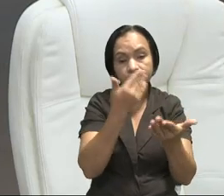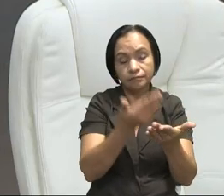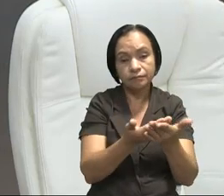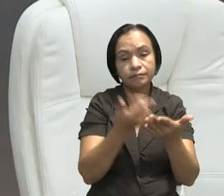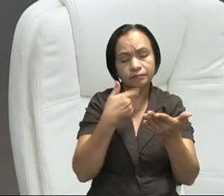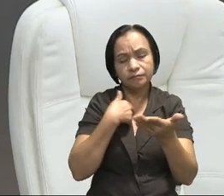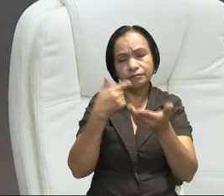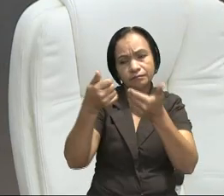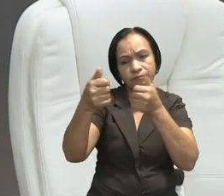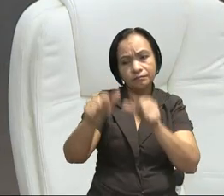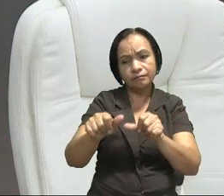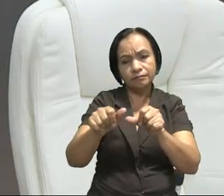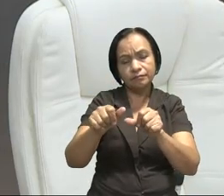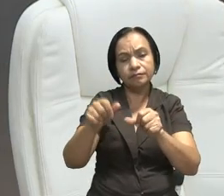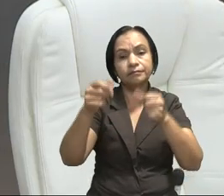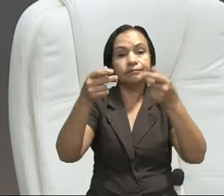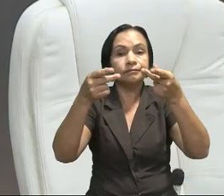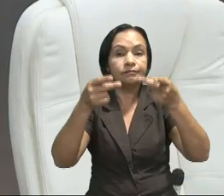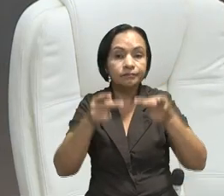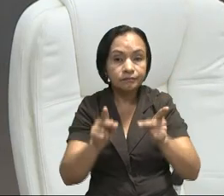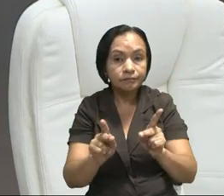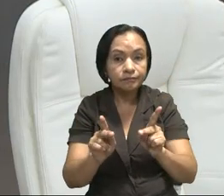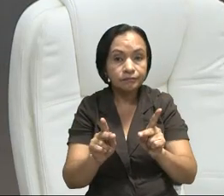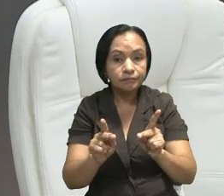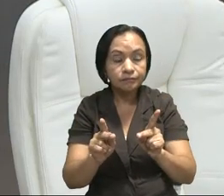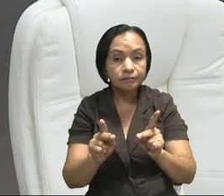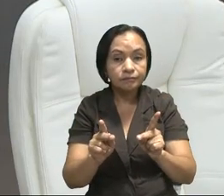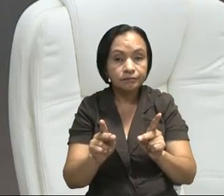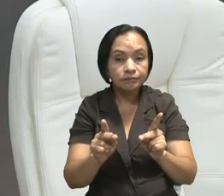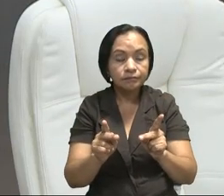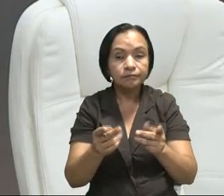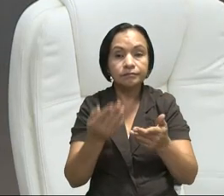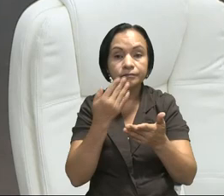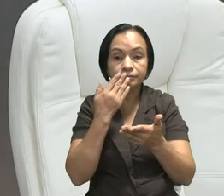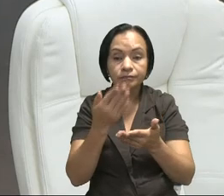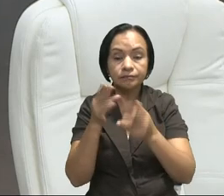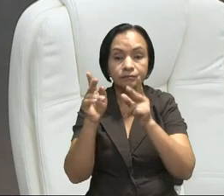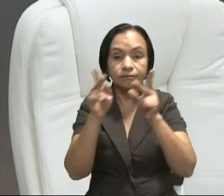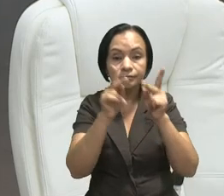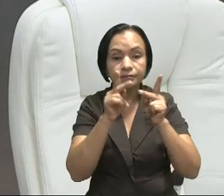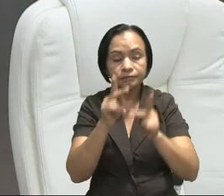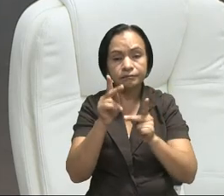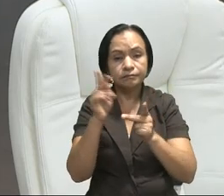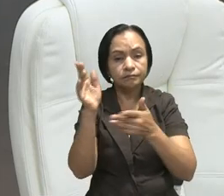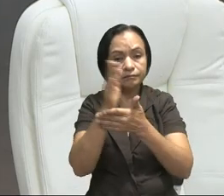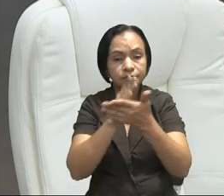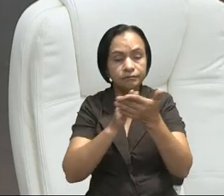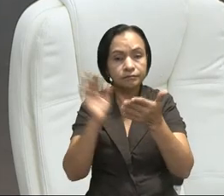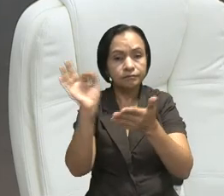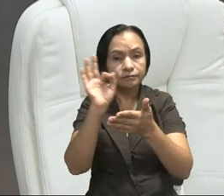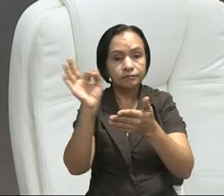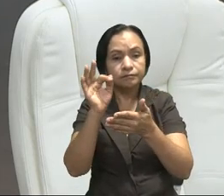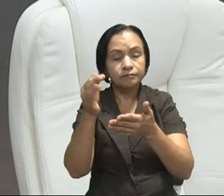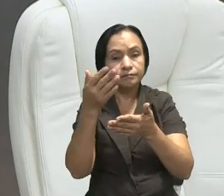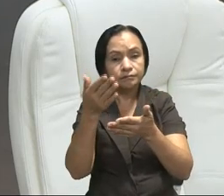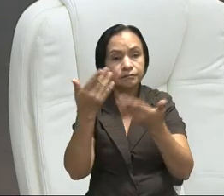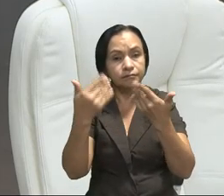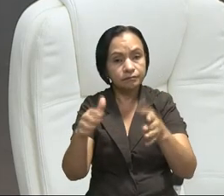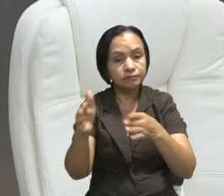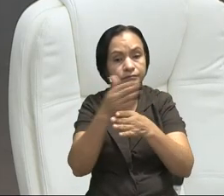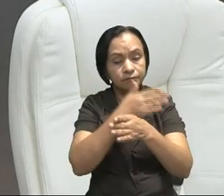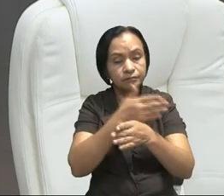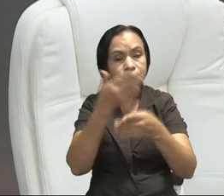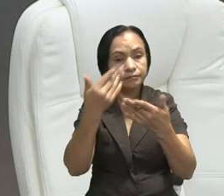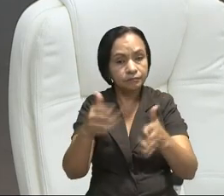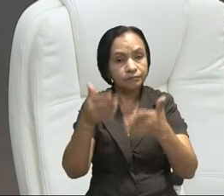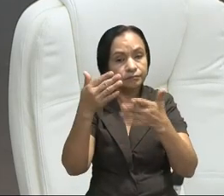con ellos. Sin embargo, muy meritoria las personas que de una u otra forma lo mencionaba, que han pasado por este